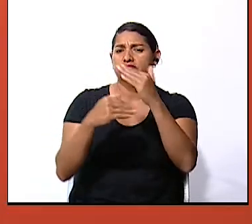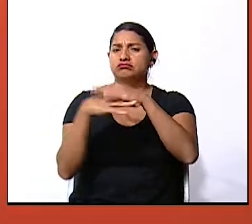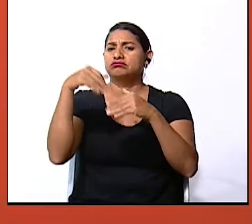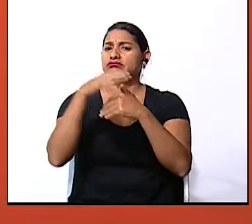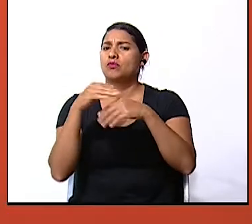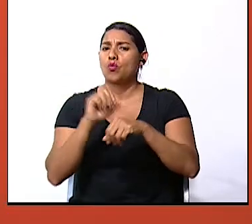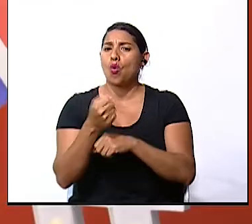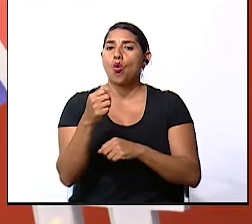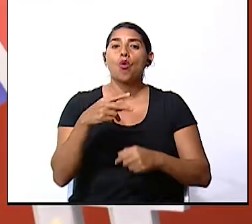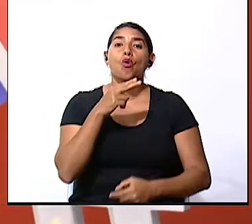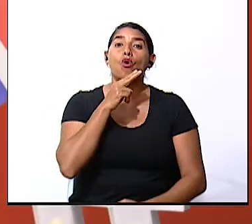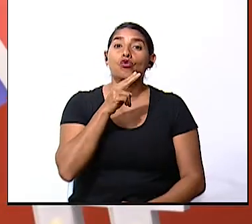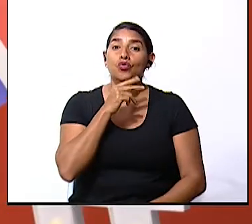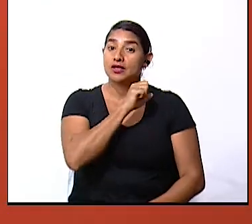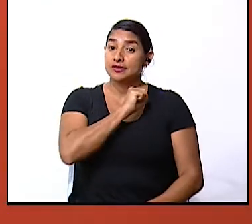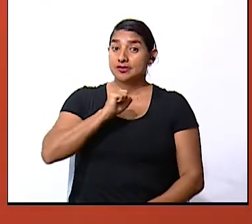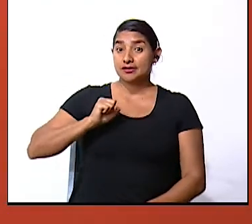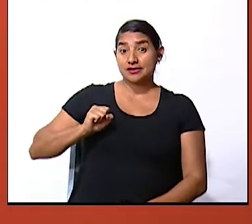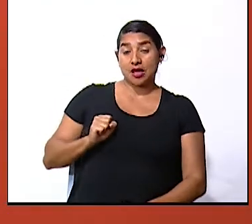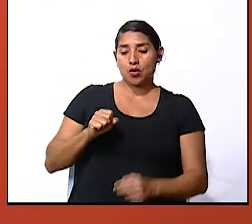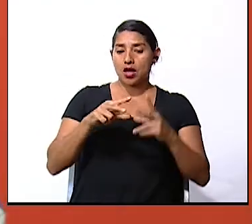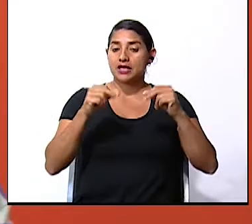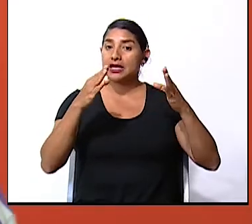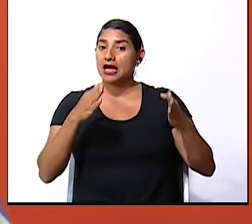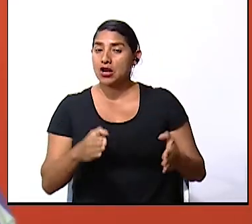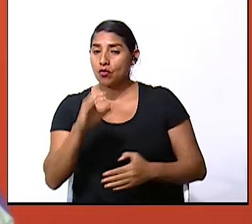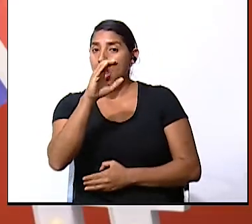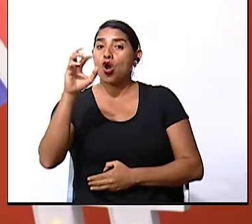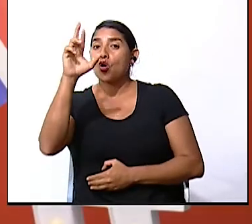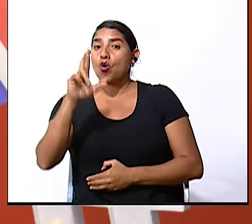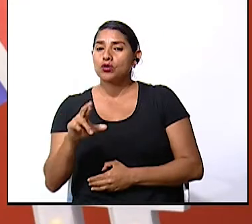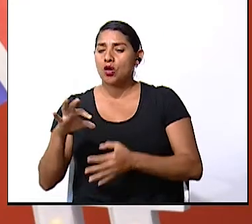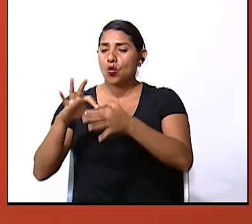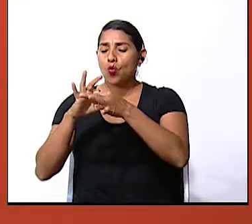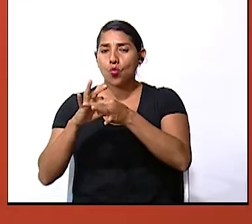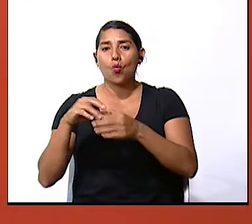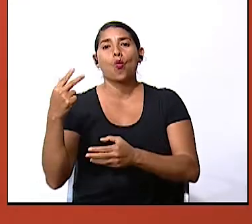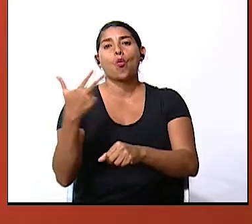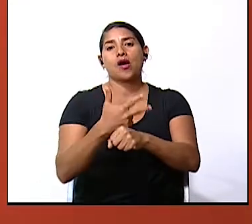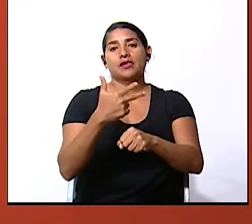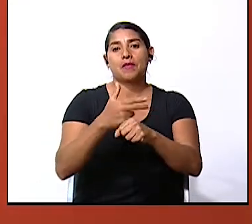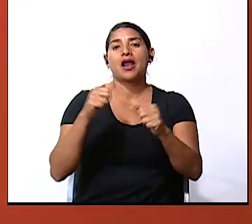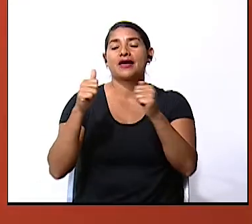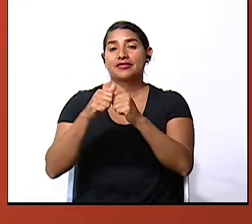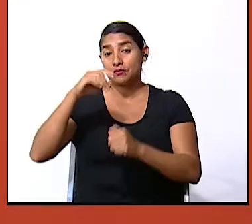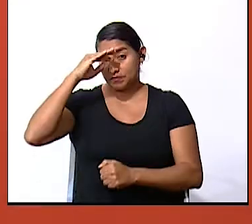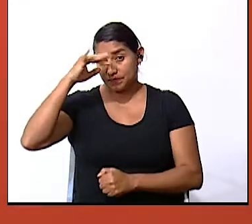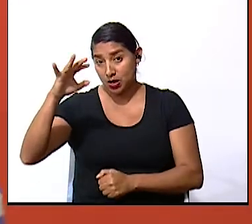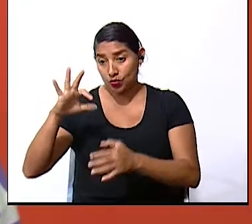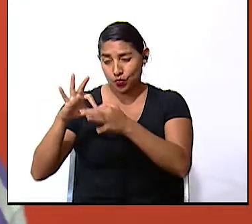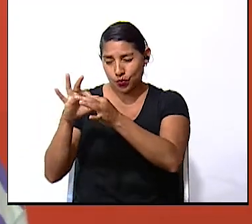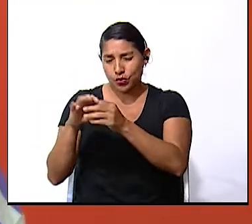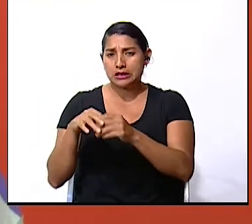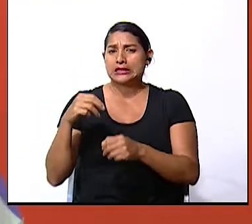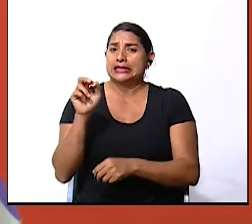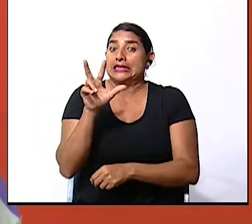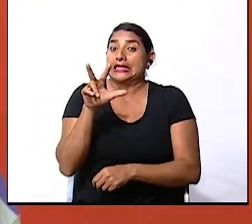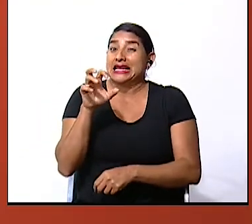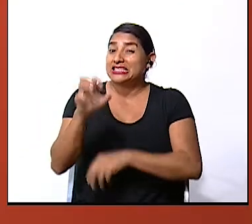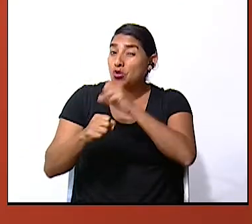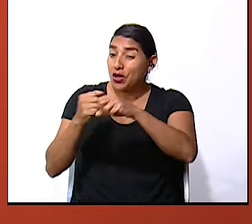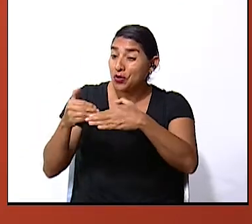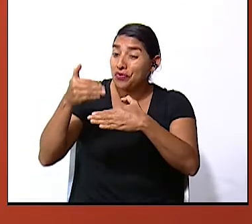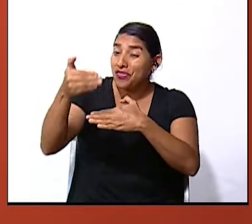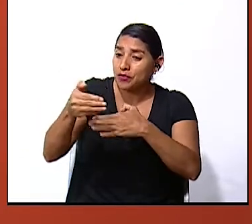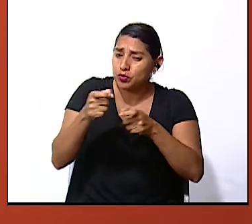constituida por Honduras, El Salvador, Nicaragua, Costa Rica, Guatemala y Chiapas. Y luego de más de 300